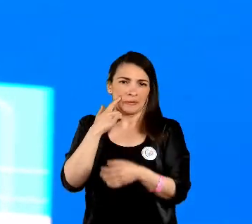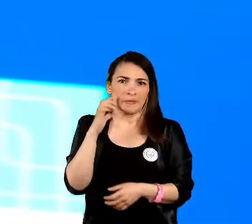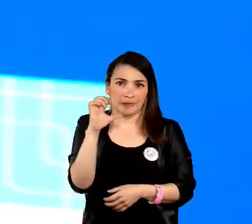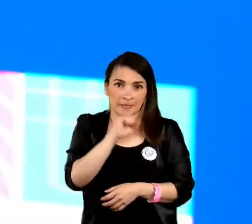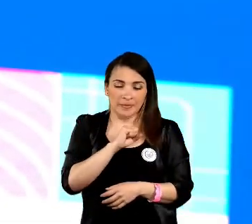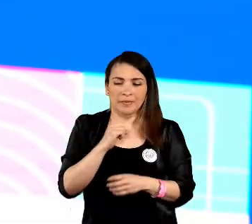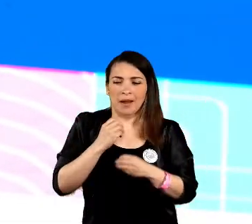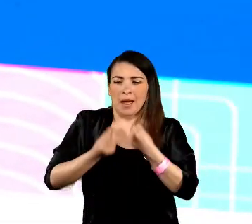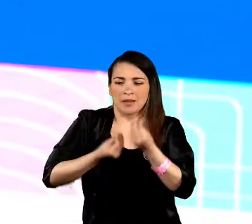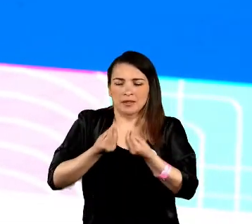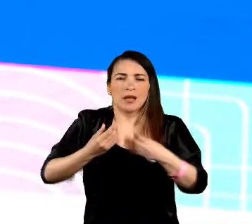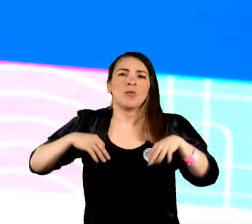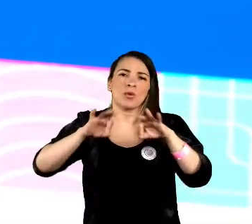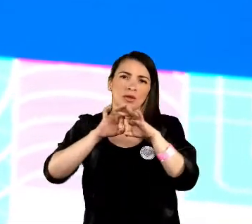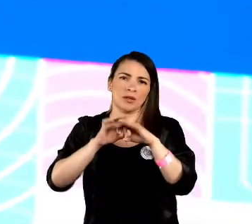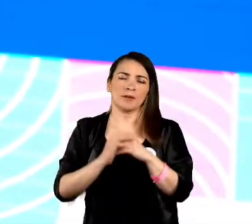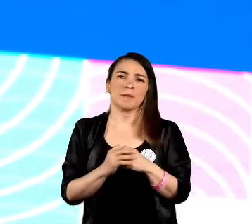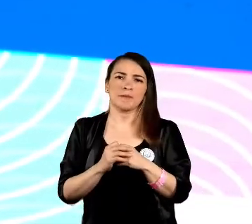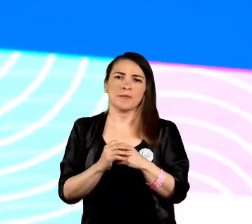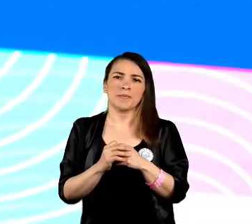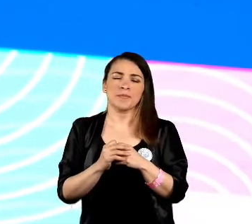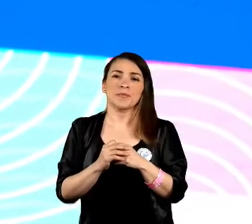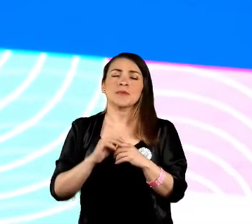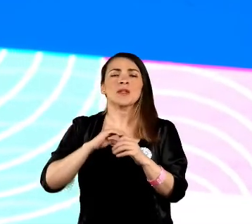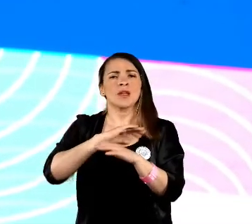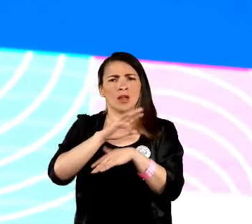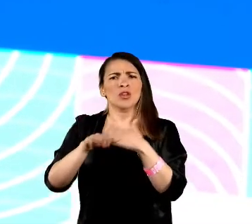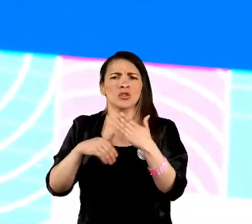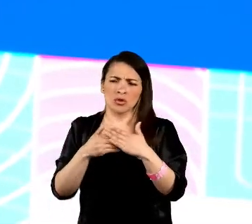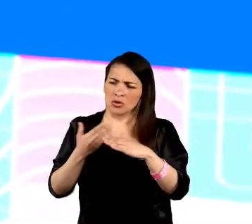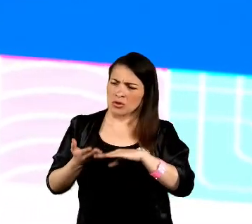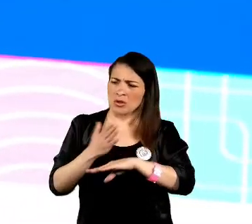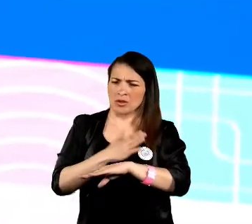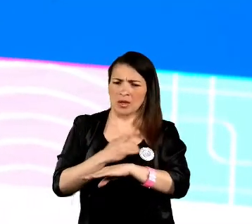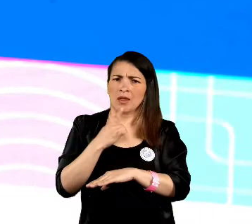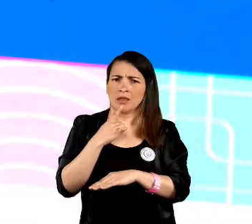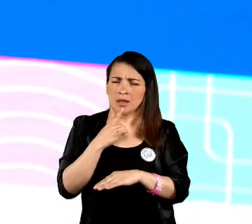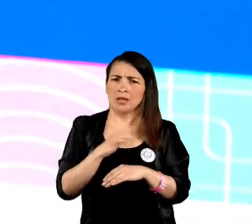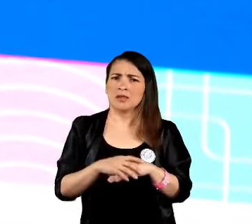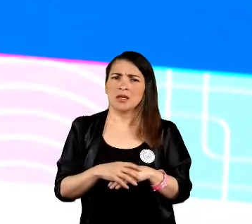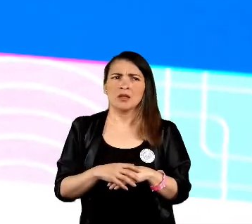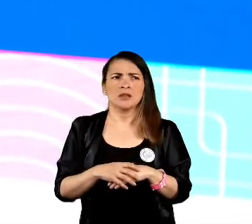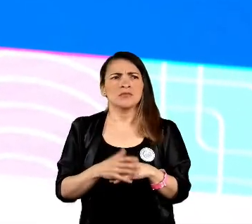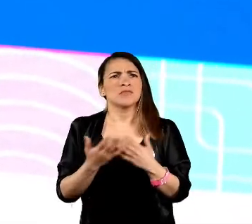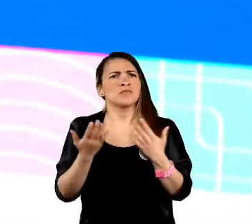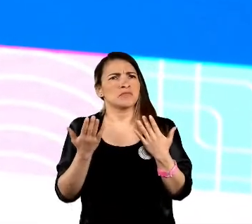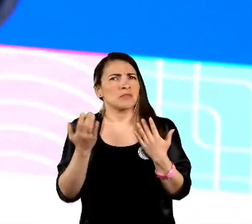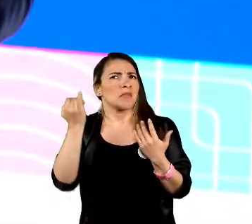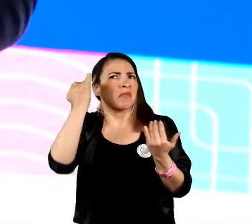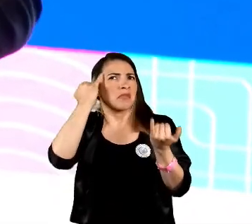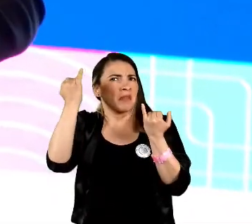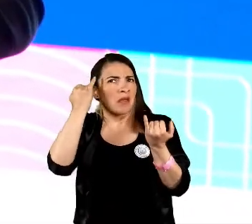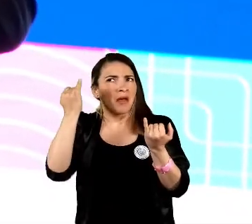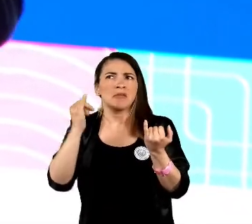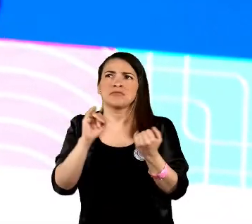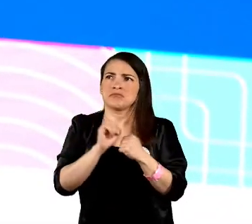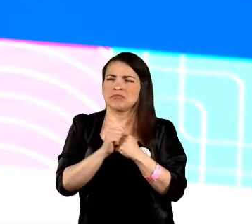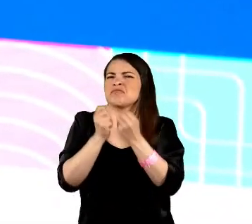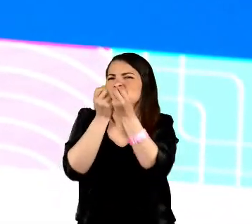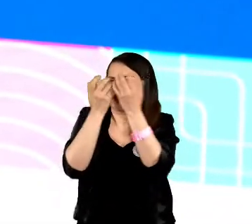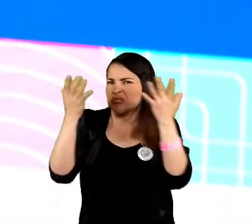hacer que lo que siempre creo que todos los oradores dijeron lo mismo o sea hacer que tener muchas ideas es fundamental